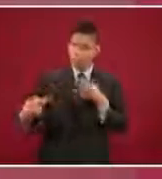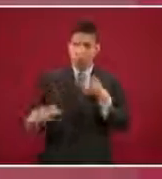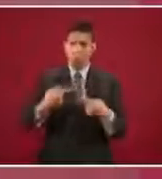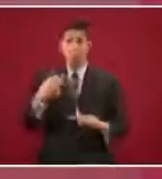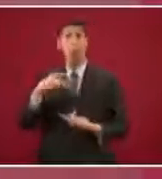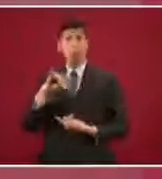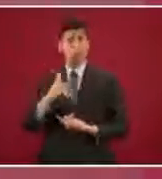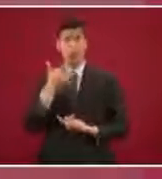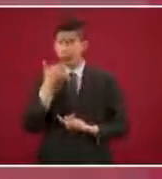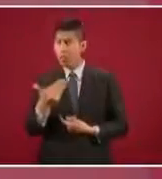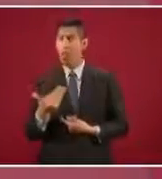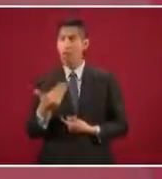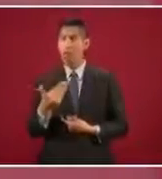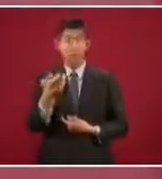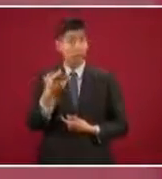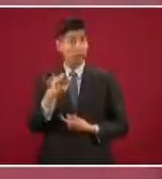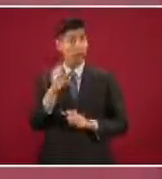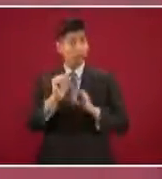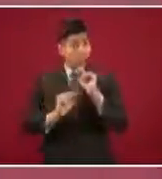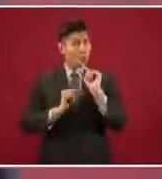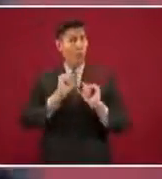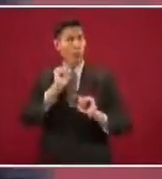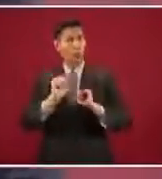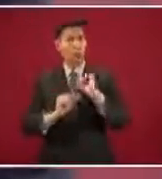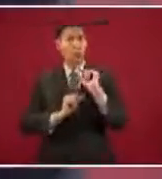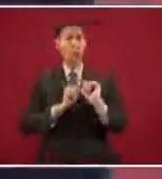Esa es la mejor forma de